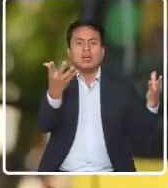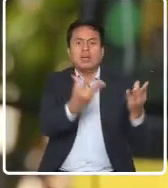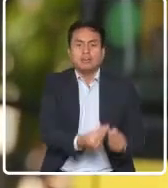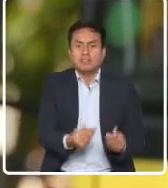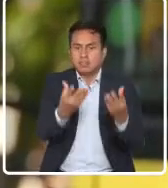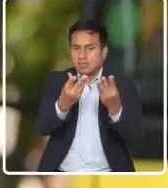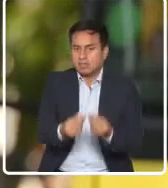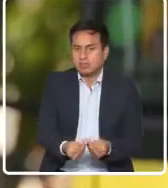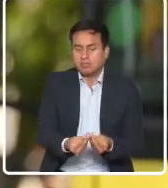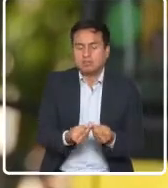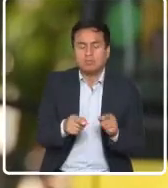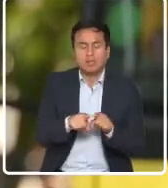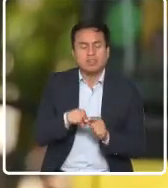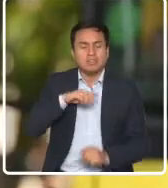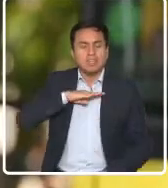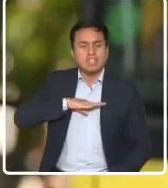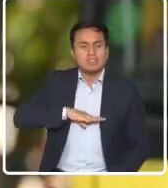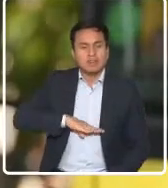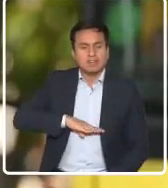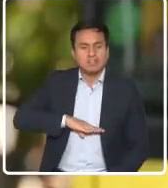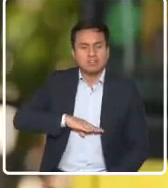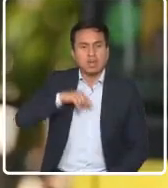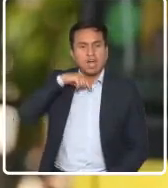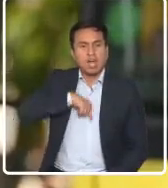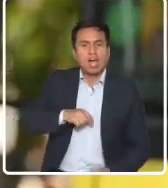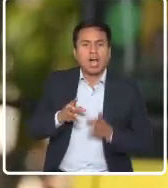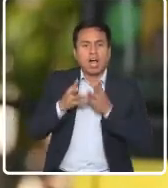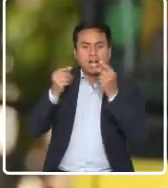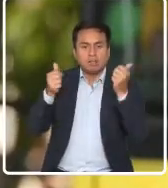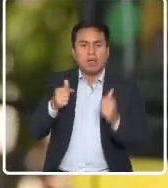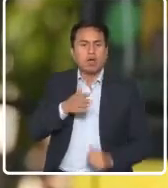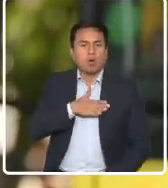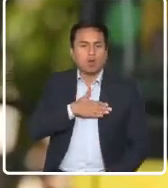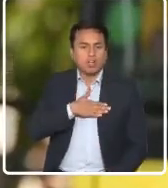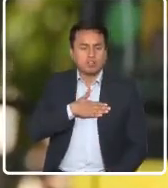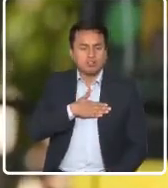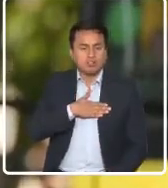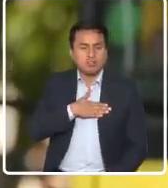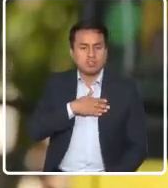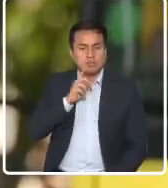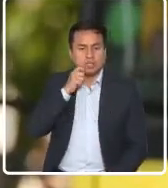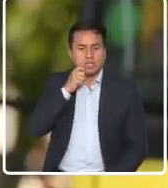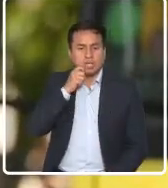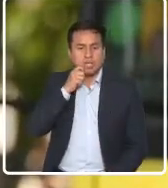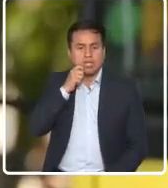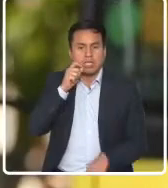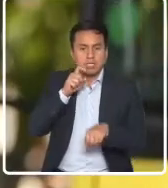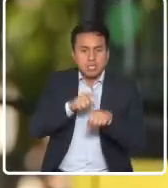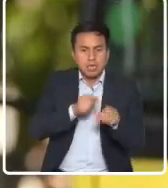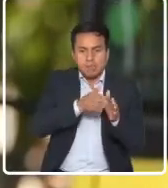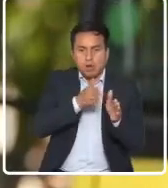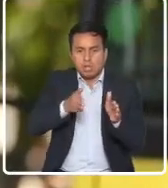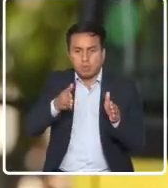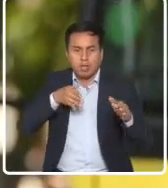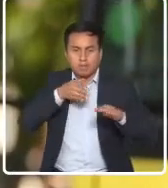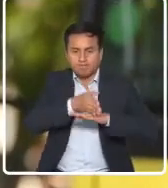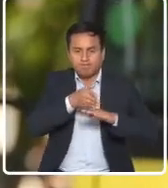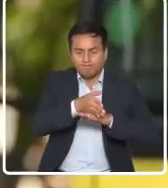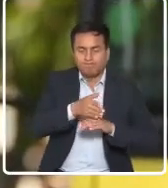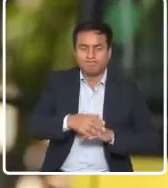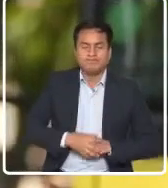extinguido. Era una satisfacción en el alma y en el corazón, que me llevaron temporada tras temporada,